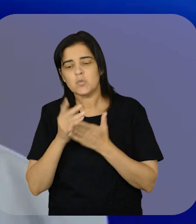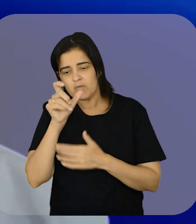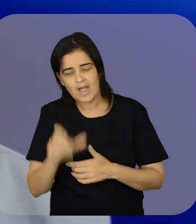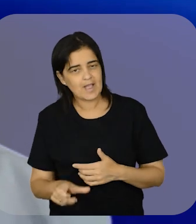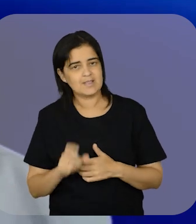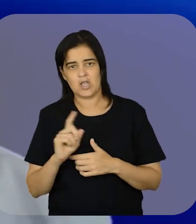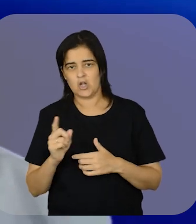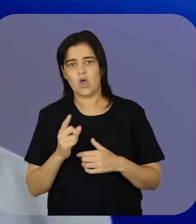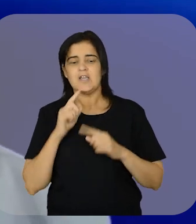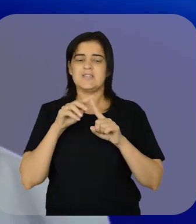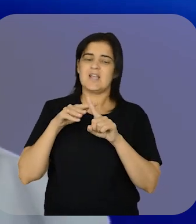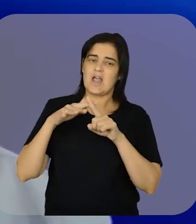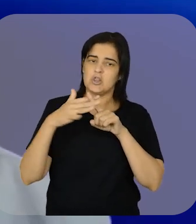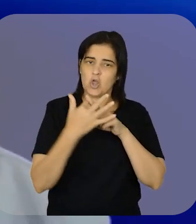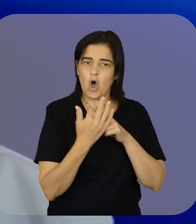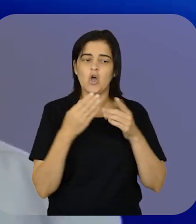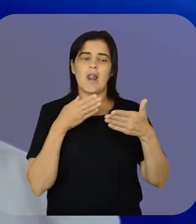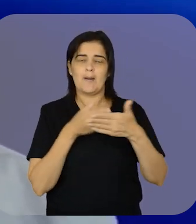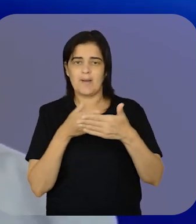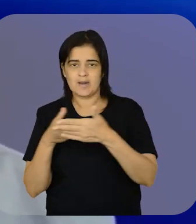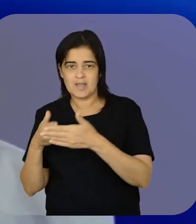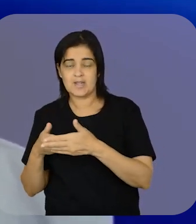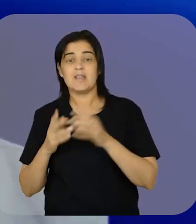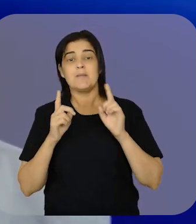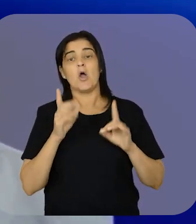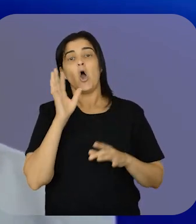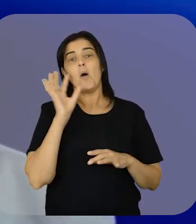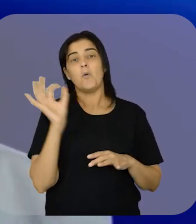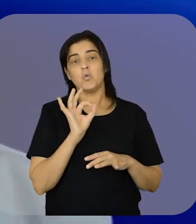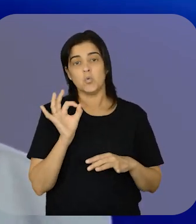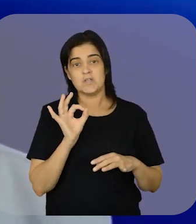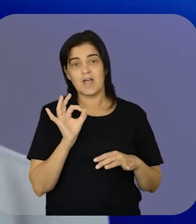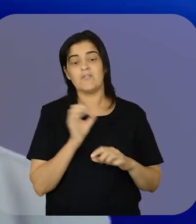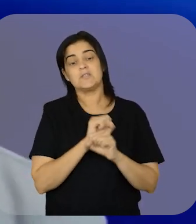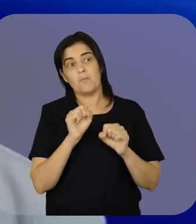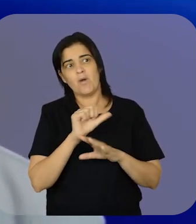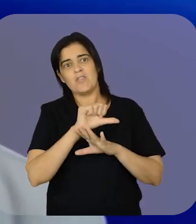lo transfiere hacia el entorno, hacia las barreras y hacia también las oportunidades que se